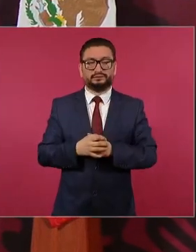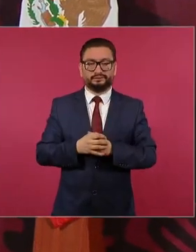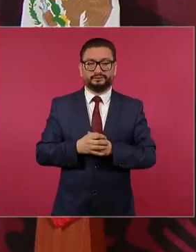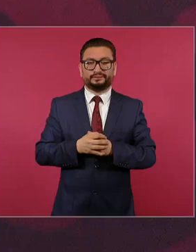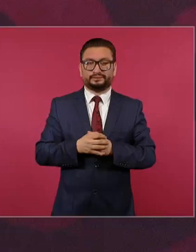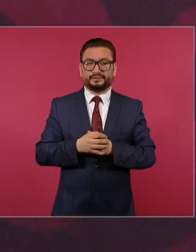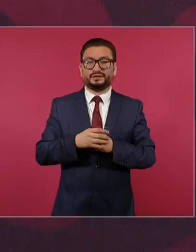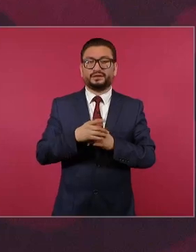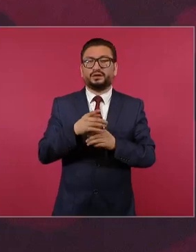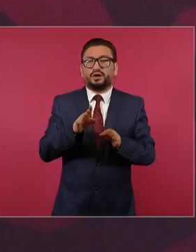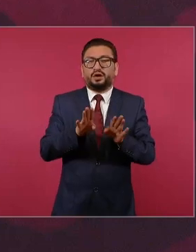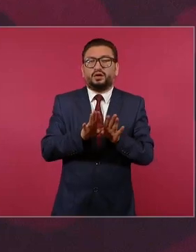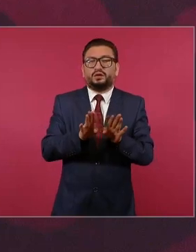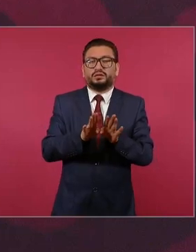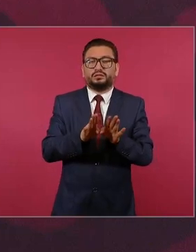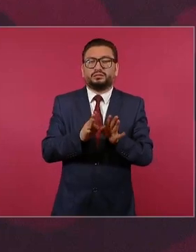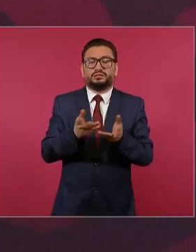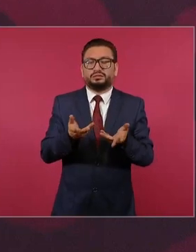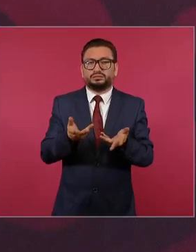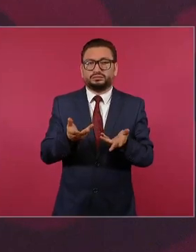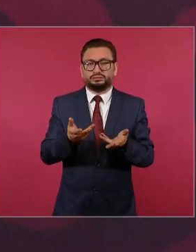Los trasladaban,